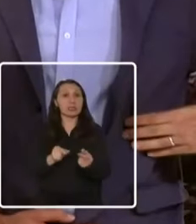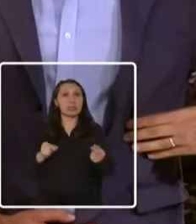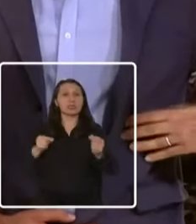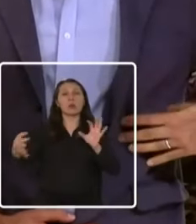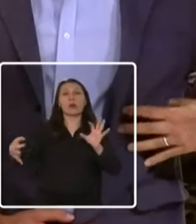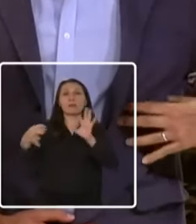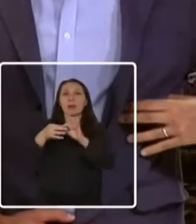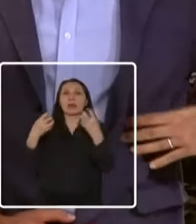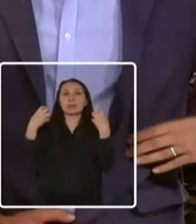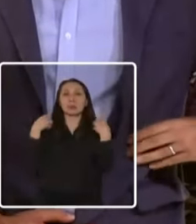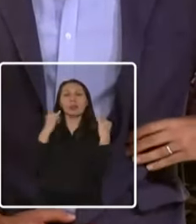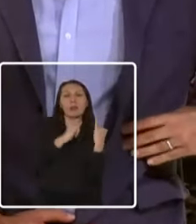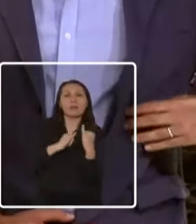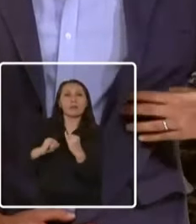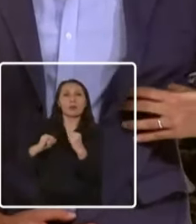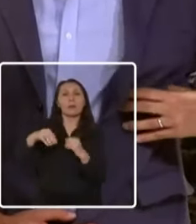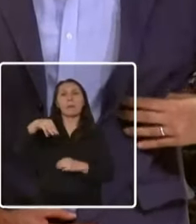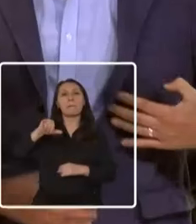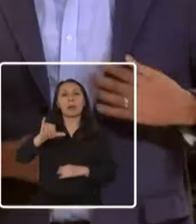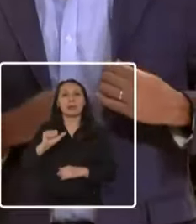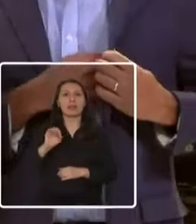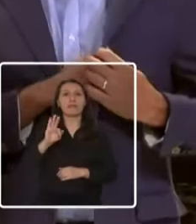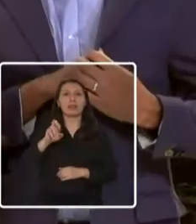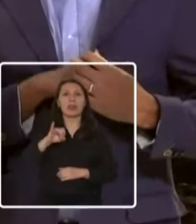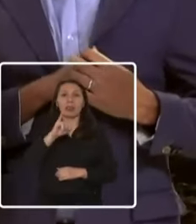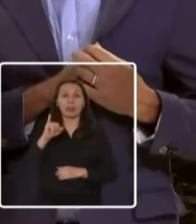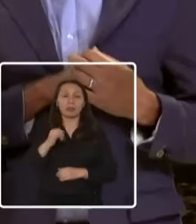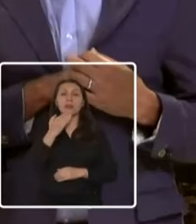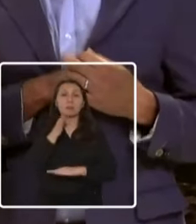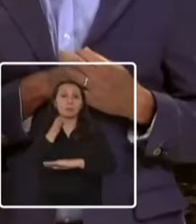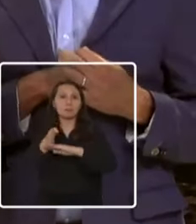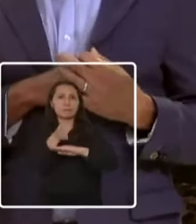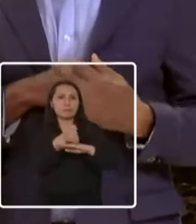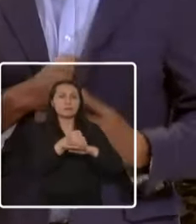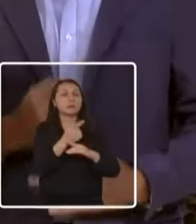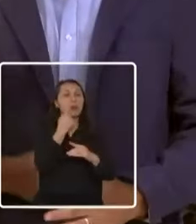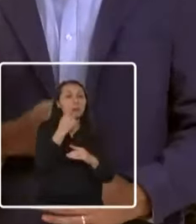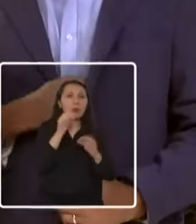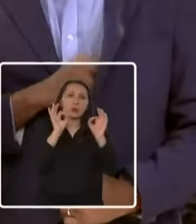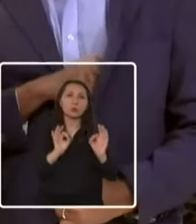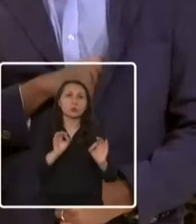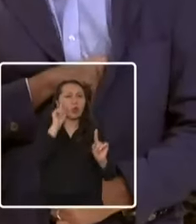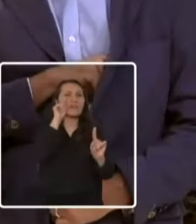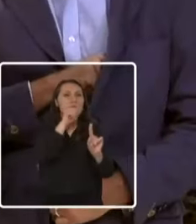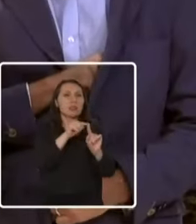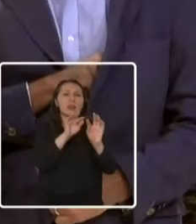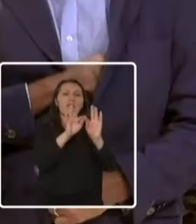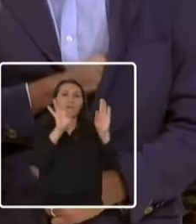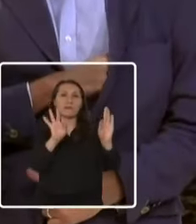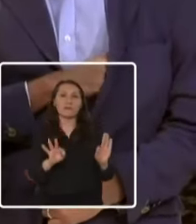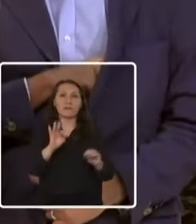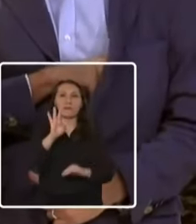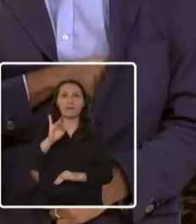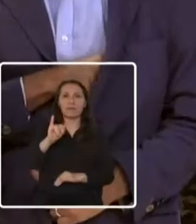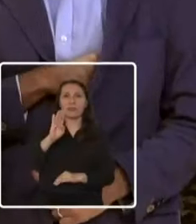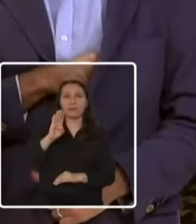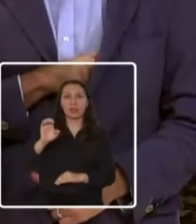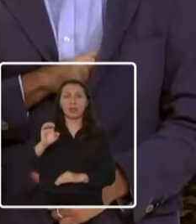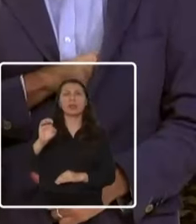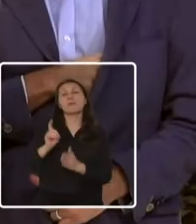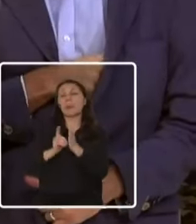como enlace, la ministra Maya Fernández. Ha estado también en terreno a propósito de la aplicación de la ficha FIDE, la ministra de Desarrollo